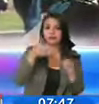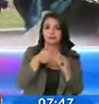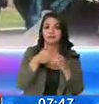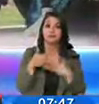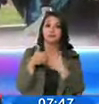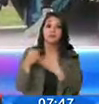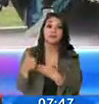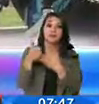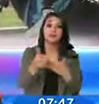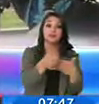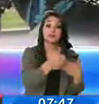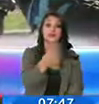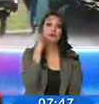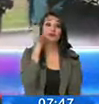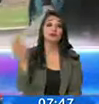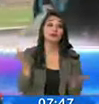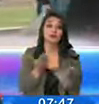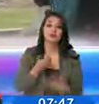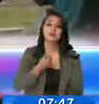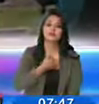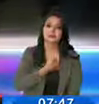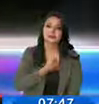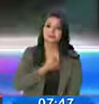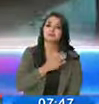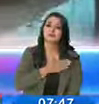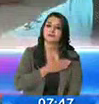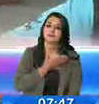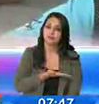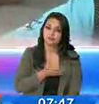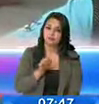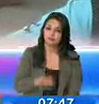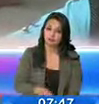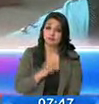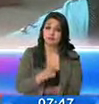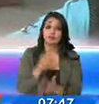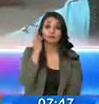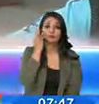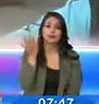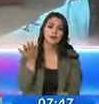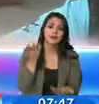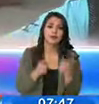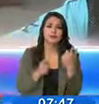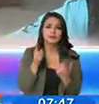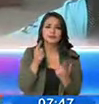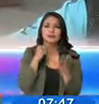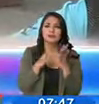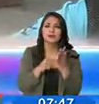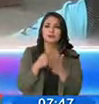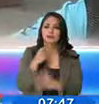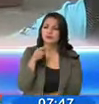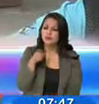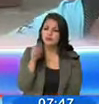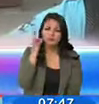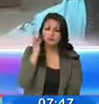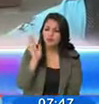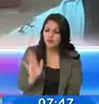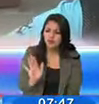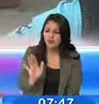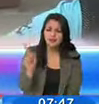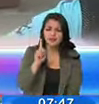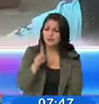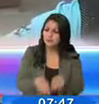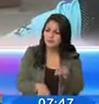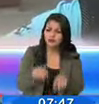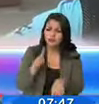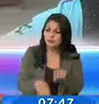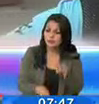ayudará a muchas mujeres a creer en sí mismas. Por ser mujer tenemos como que desde sí nos dicen que tenemos muchos límites,